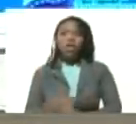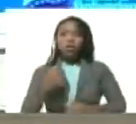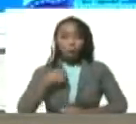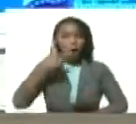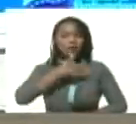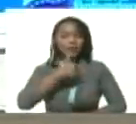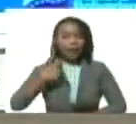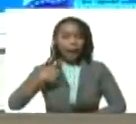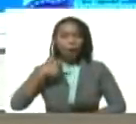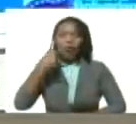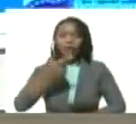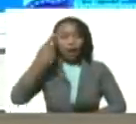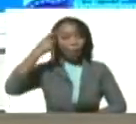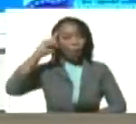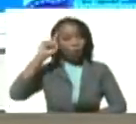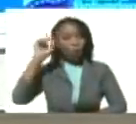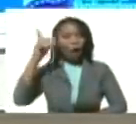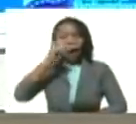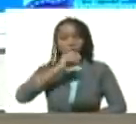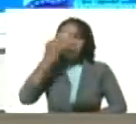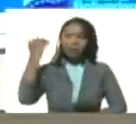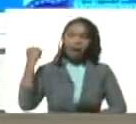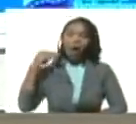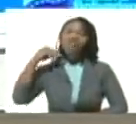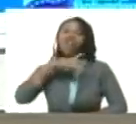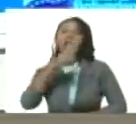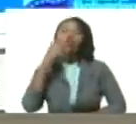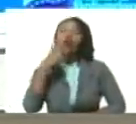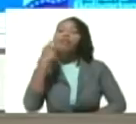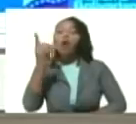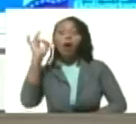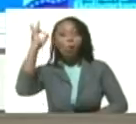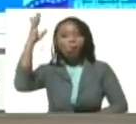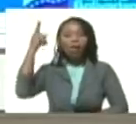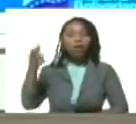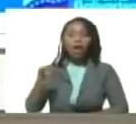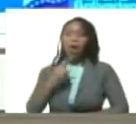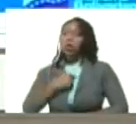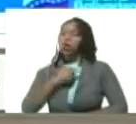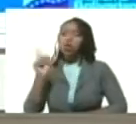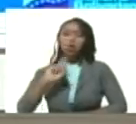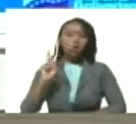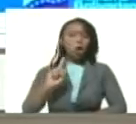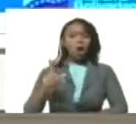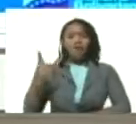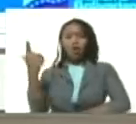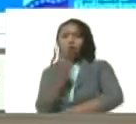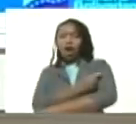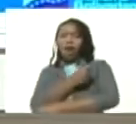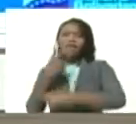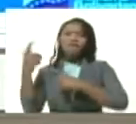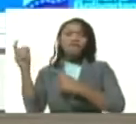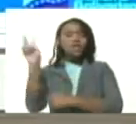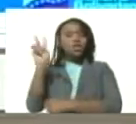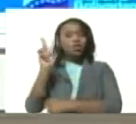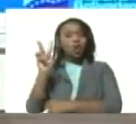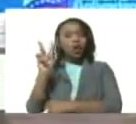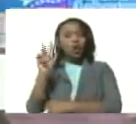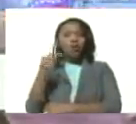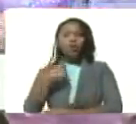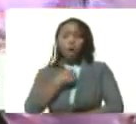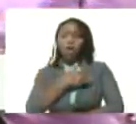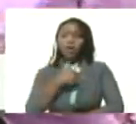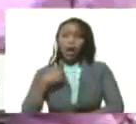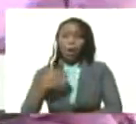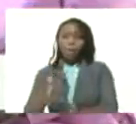recordar en el año pasado cuando Iván Duque dijo expresamente que no iba a vacunar a los venezolanos. Quiero, por